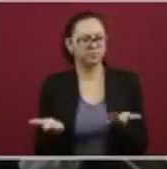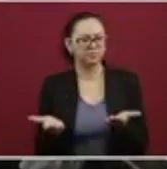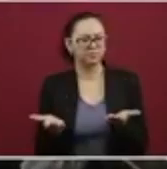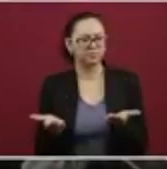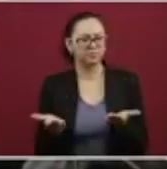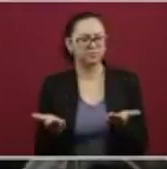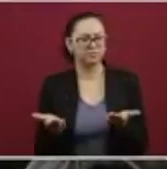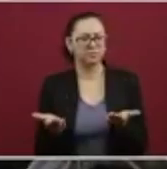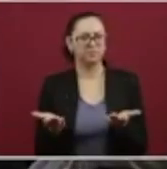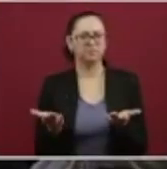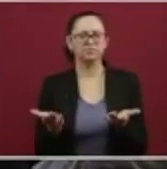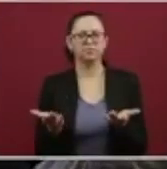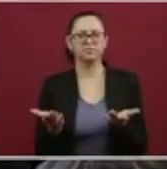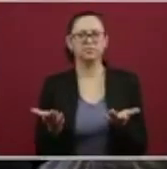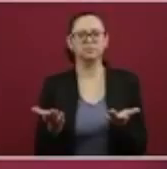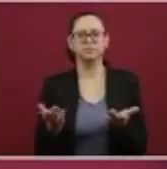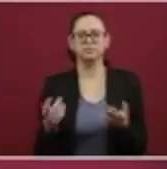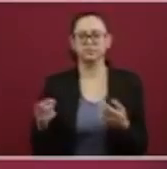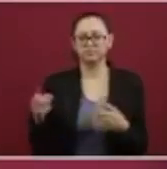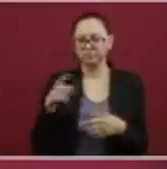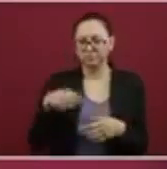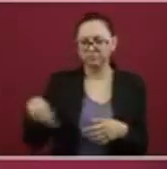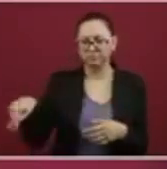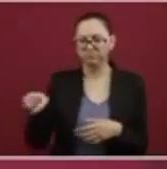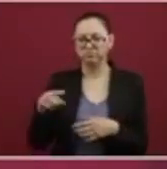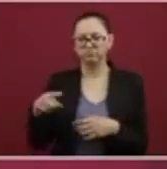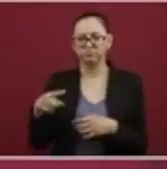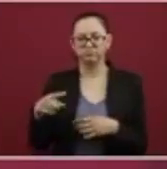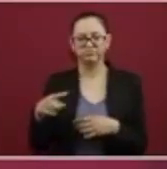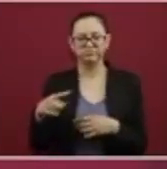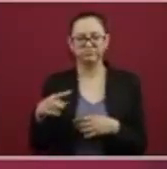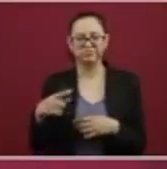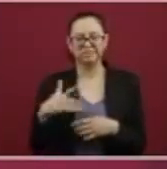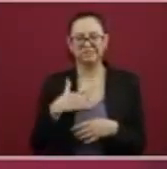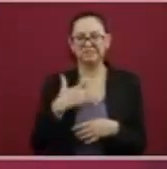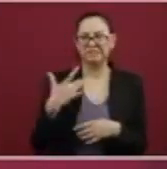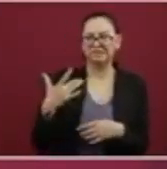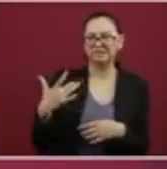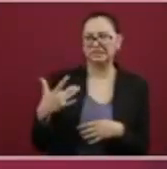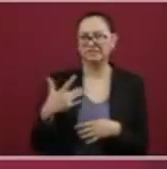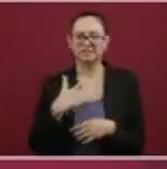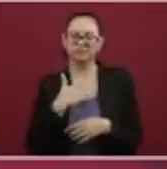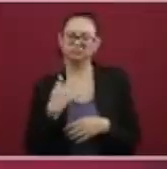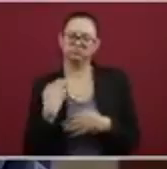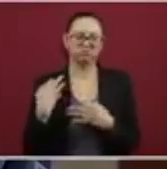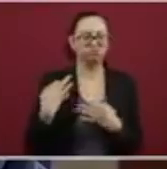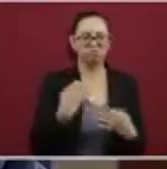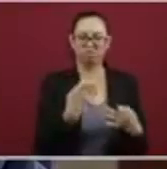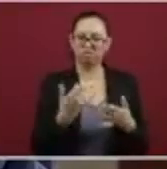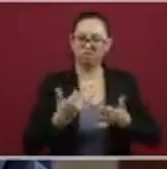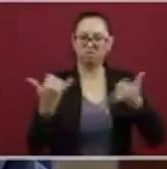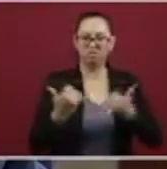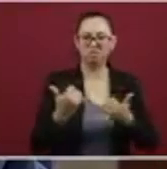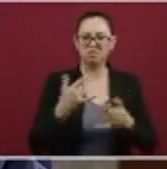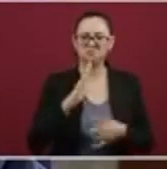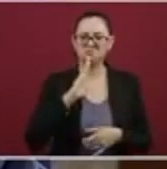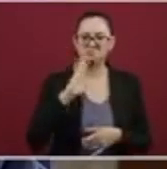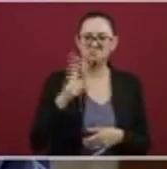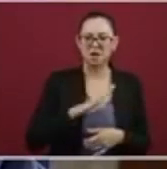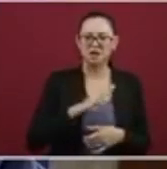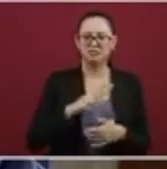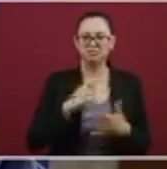no sean tentados y tomen el camino de las conductas antisociales,